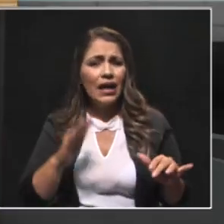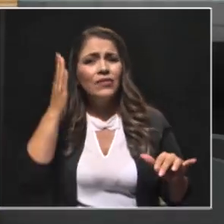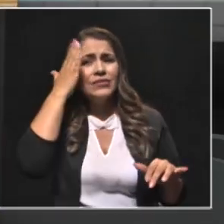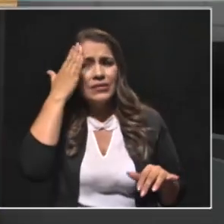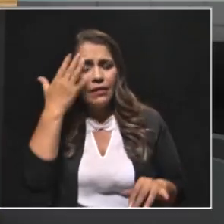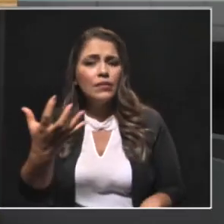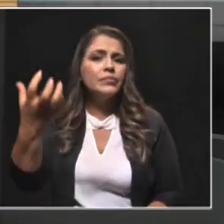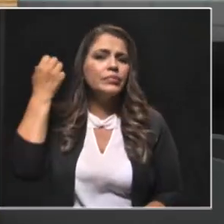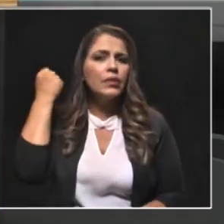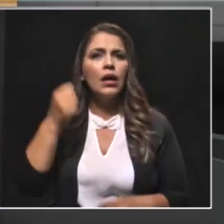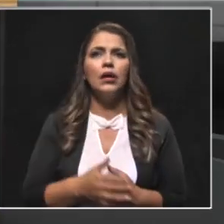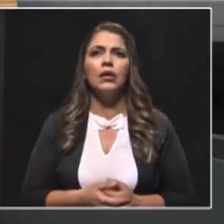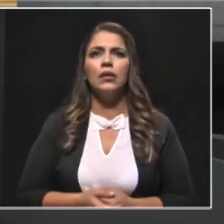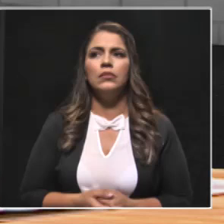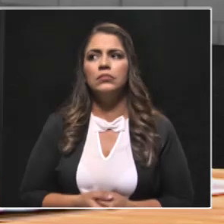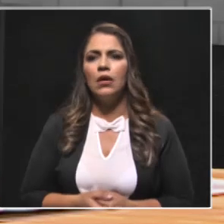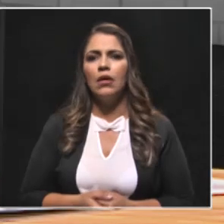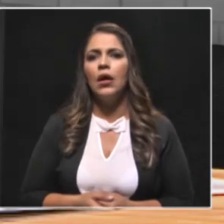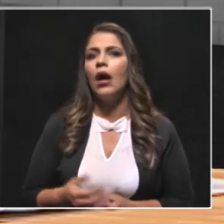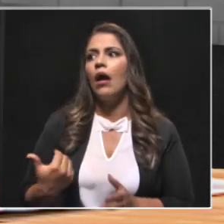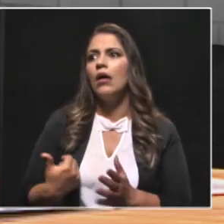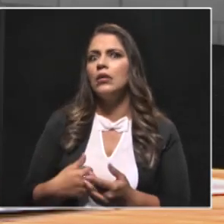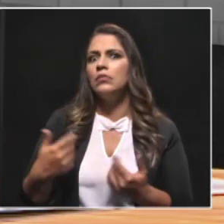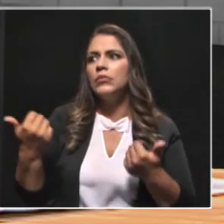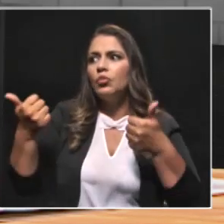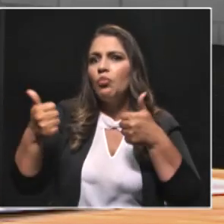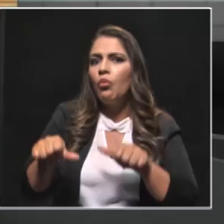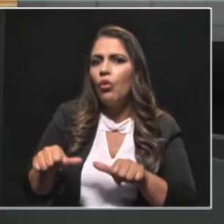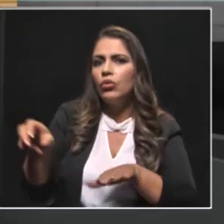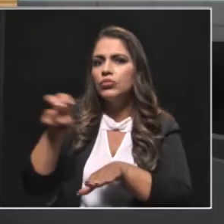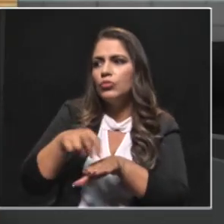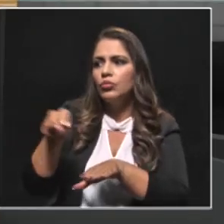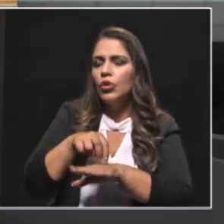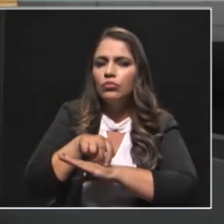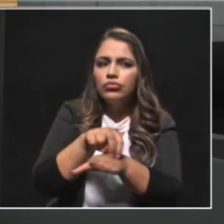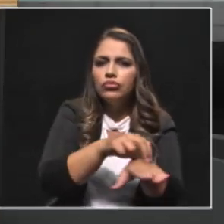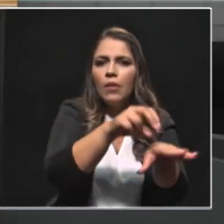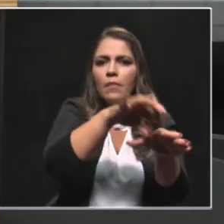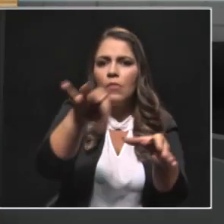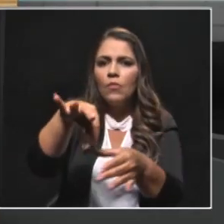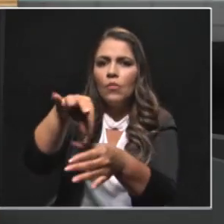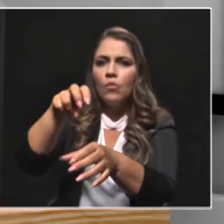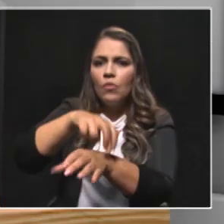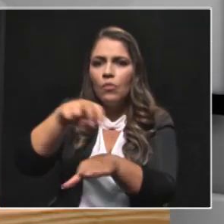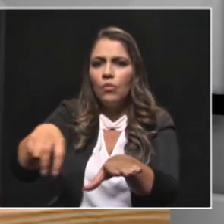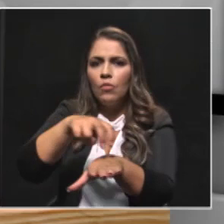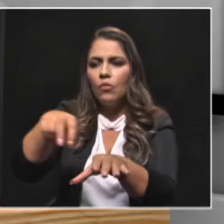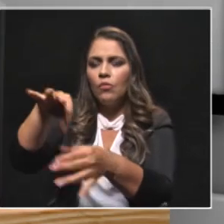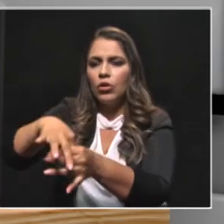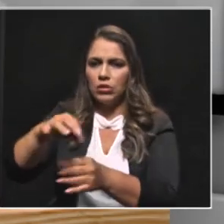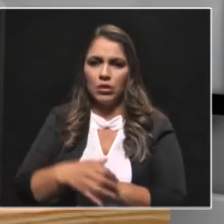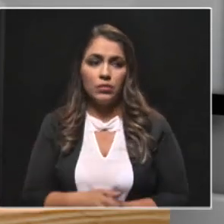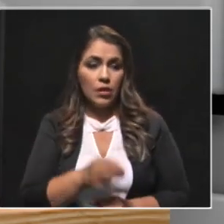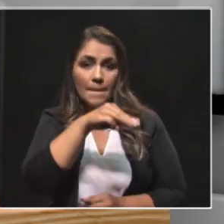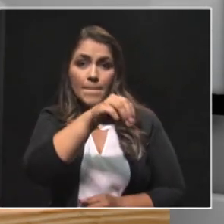muchos rumores, trasteo de votos, se llevaron un bus lleno de gente de un municipio a otro. Y la MOE revisa qué está ocurriendo